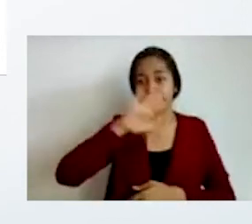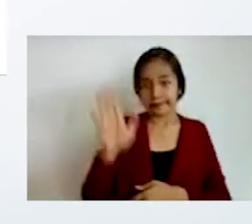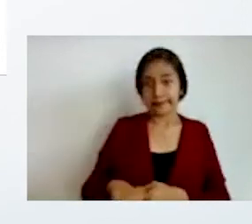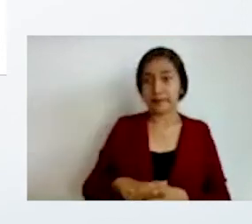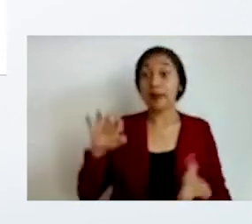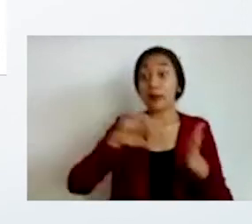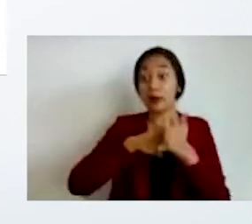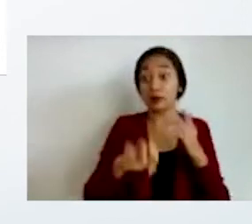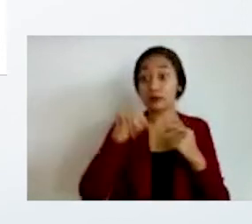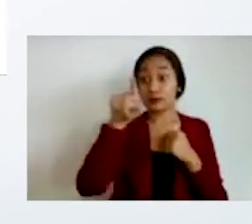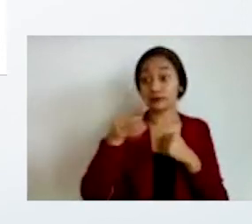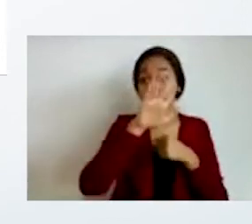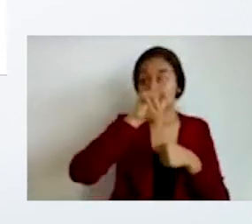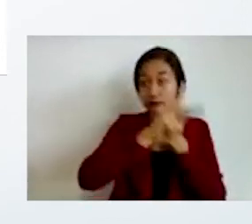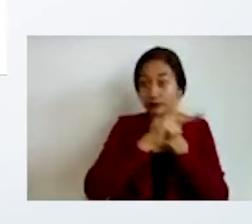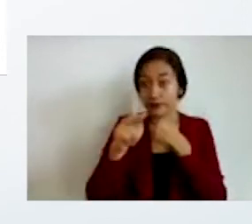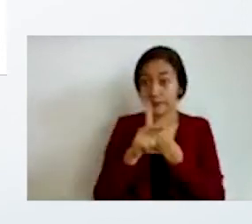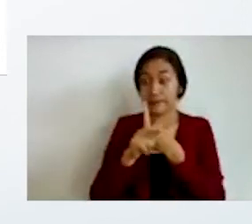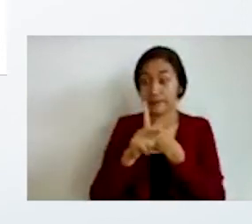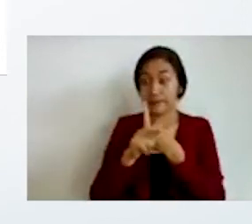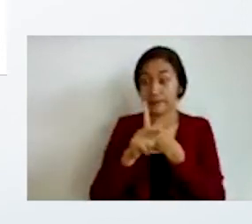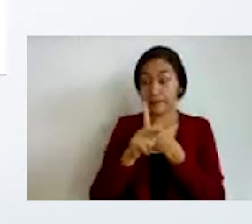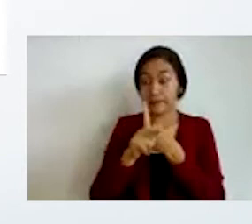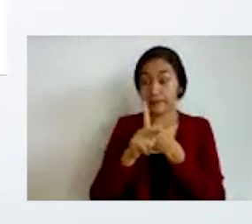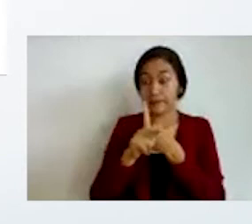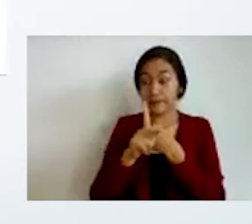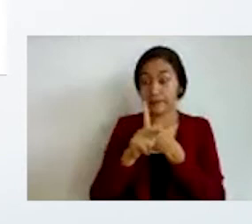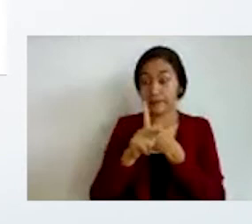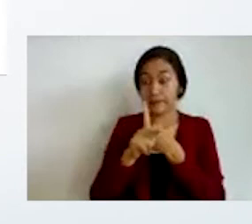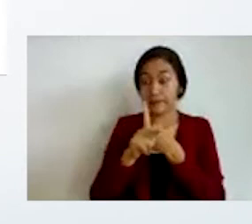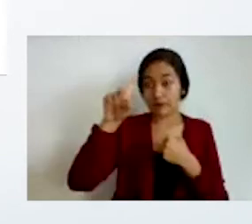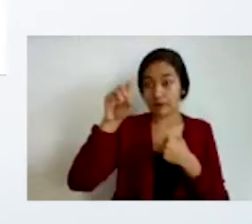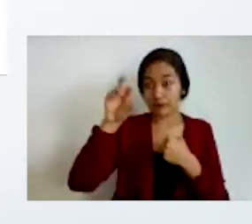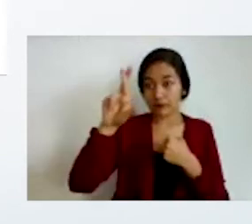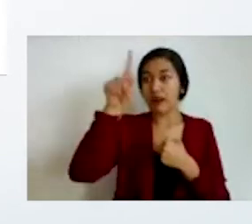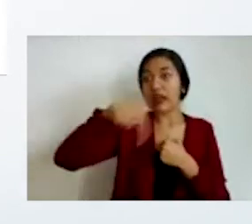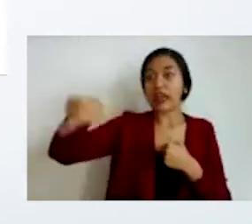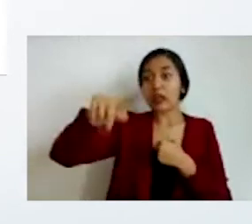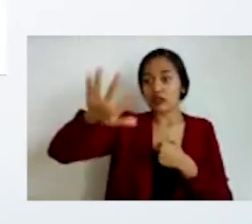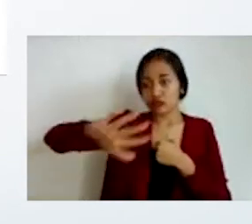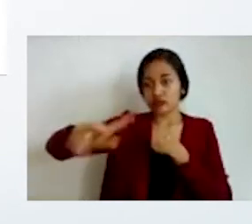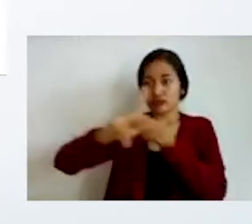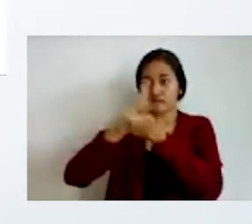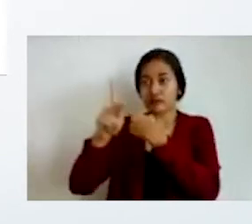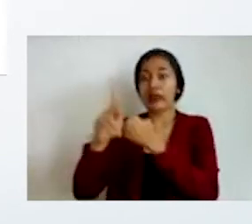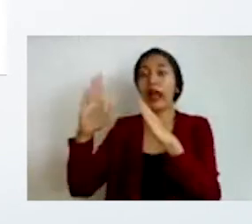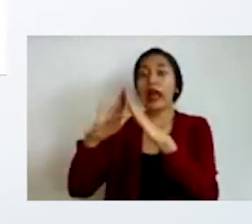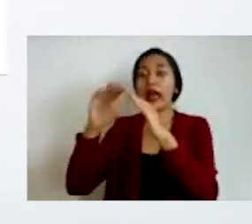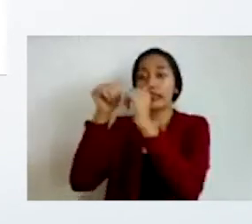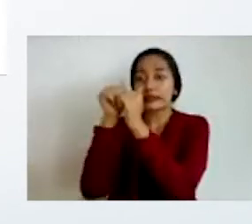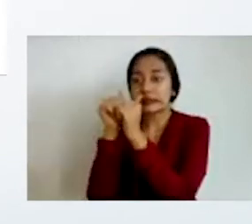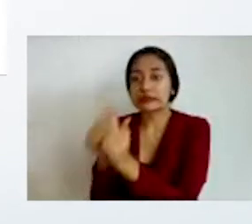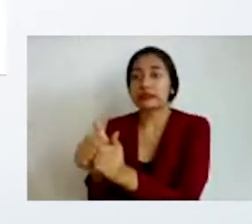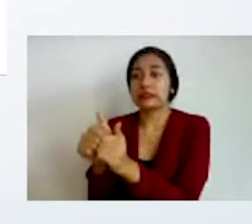en su domicilio y que permanecen en su domicilio sin ninguna respuesta y que